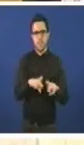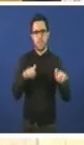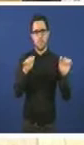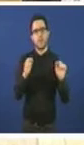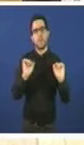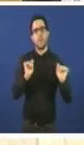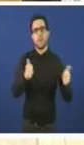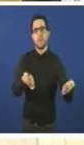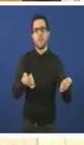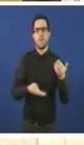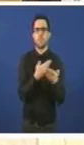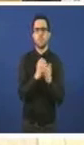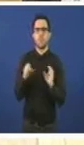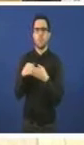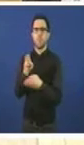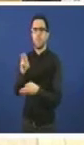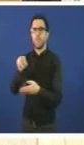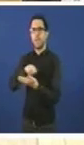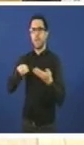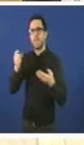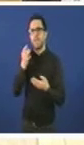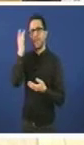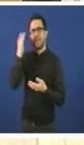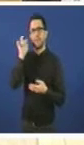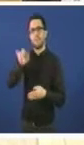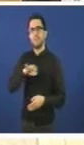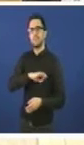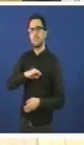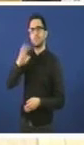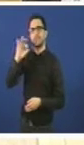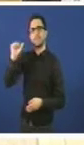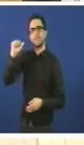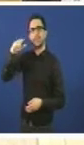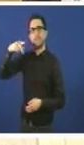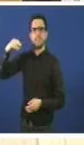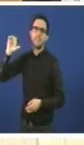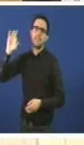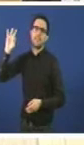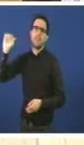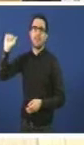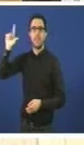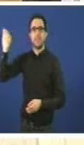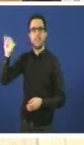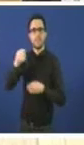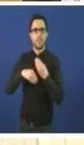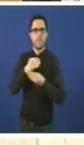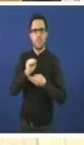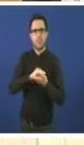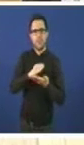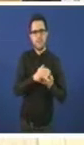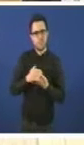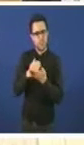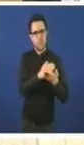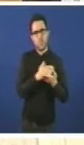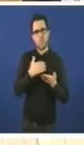del grupo parlamentario popular de galicia por iniciativa del señor santalices vieira sobre realización de un estudio que permita valorar la conveniencia